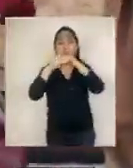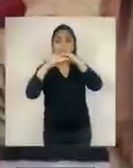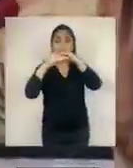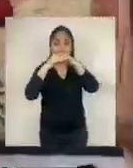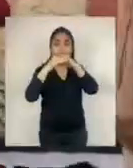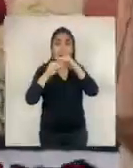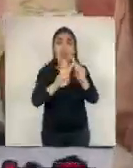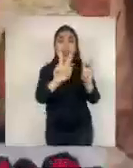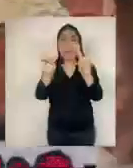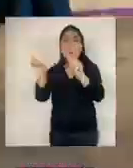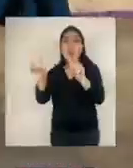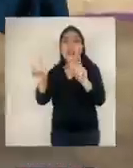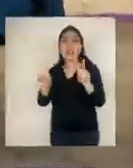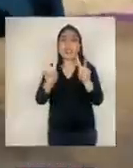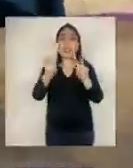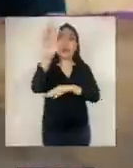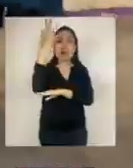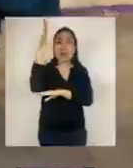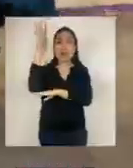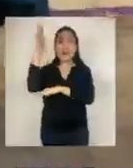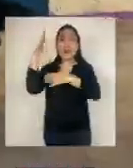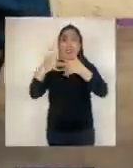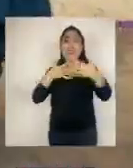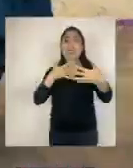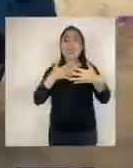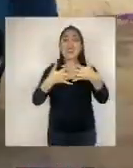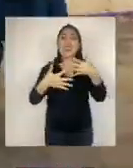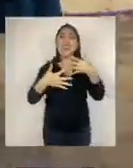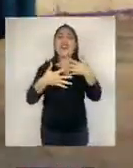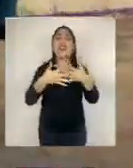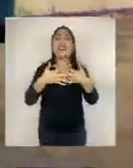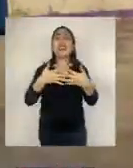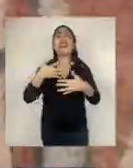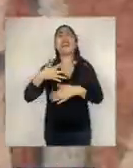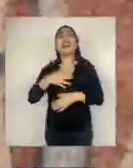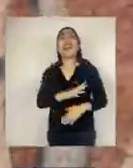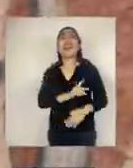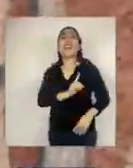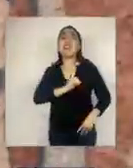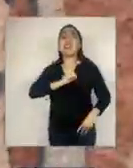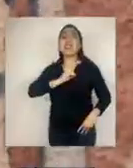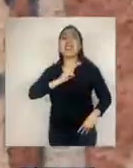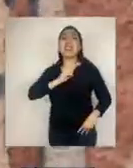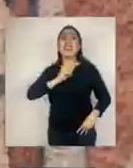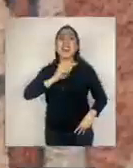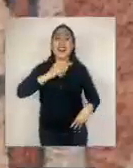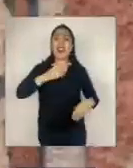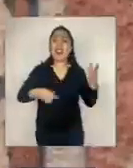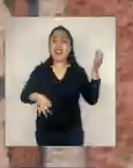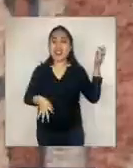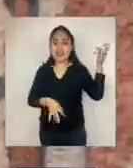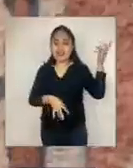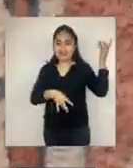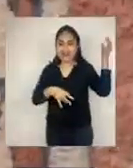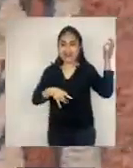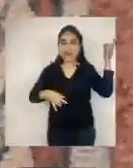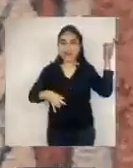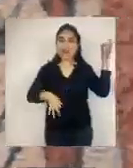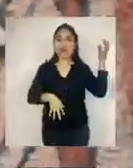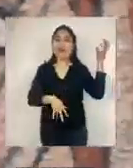Claro, hoy día se va a contar la historia, cómo partió todo esto. Que nos trajo muchos sabores.